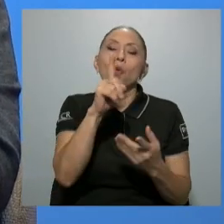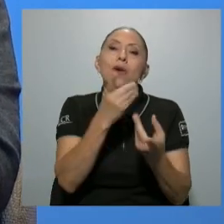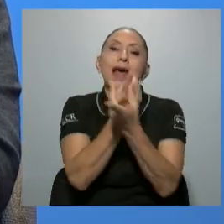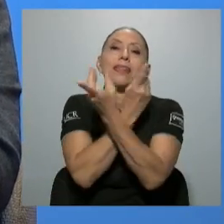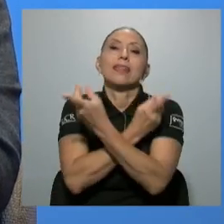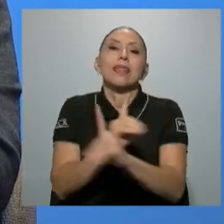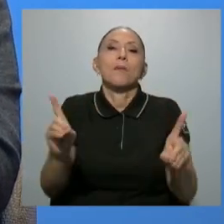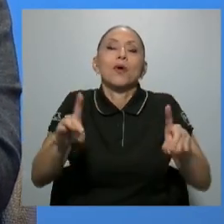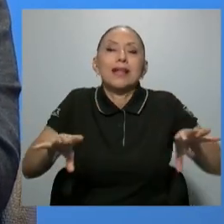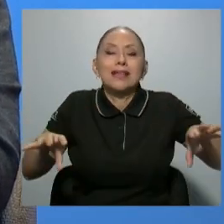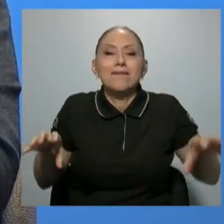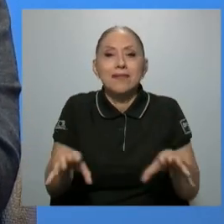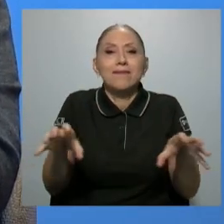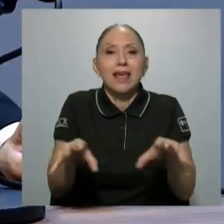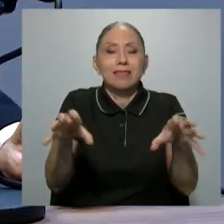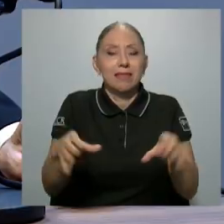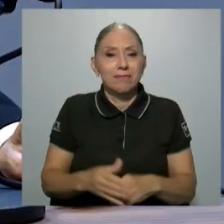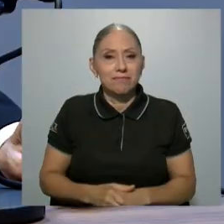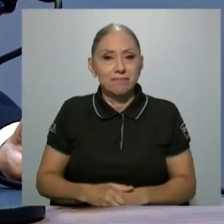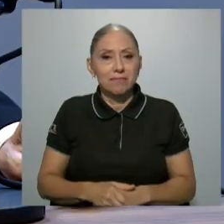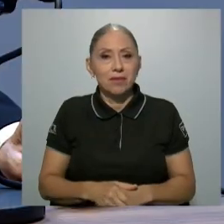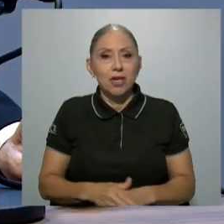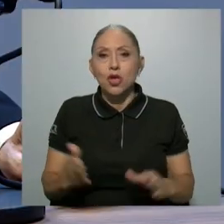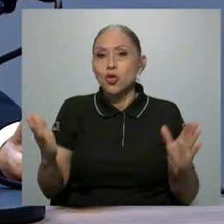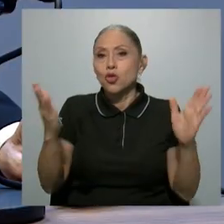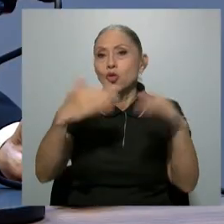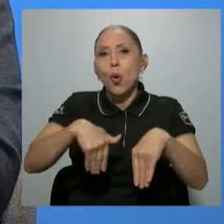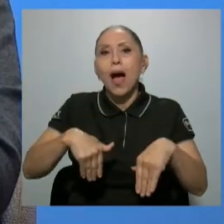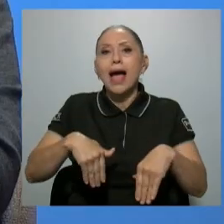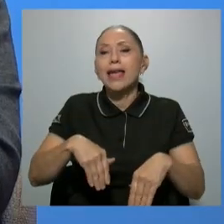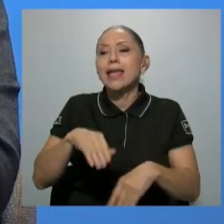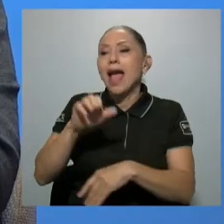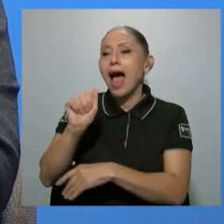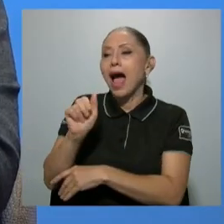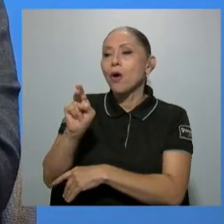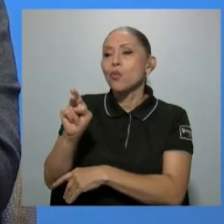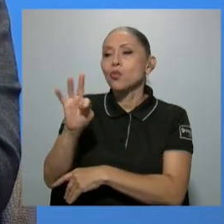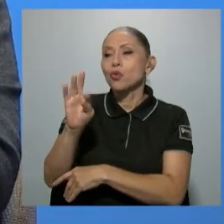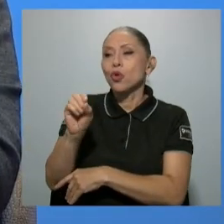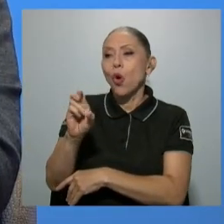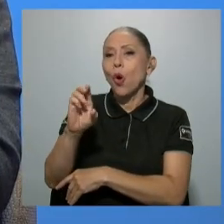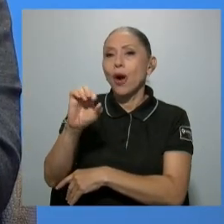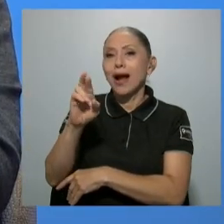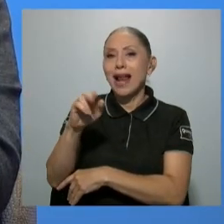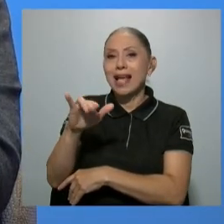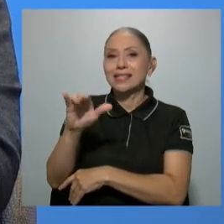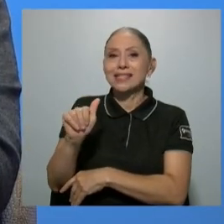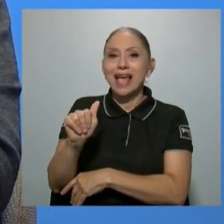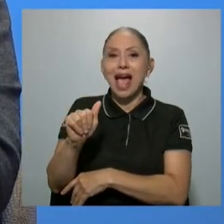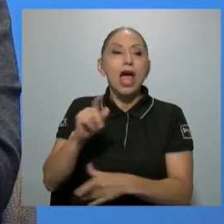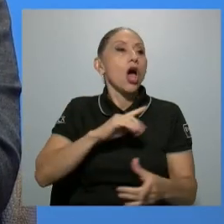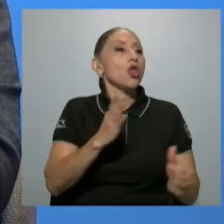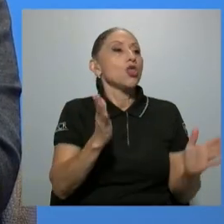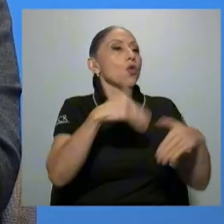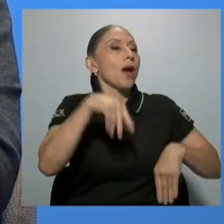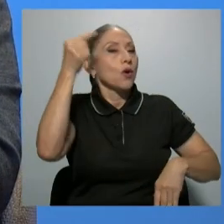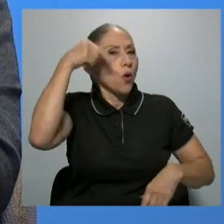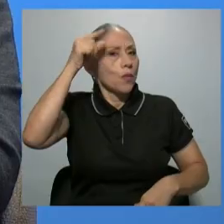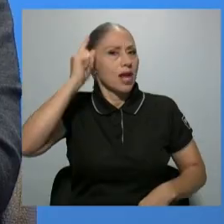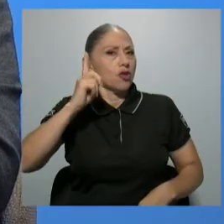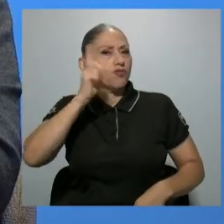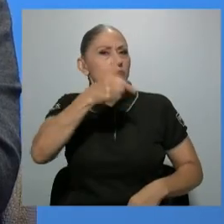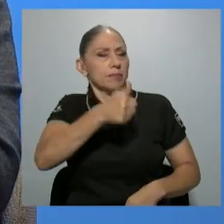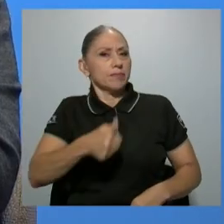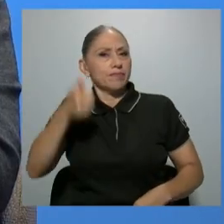vibrante. No hay, digamos, ninguna autocracia ni ningún régimen autoritario que pueda